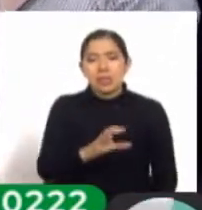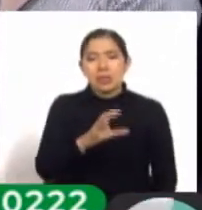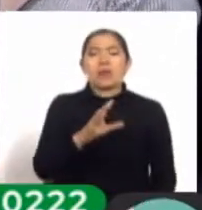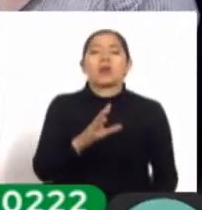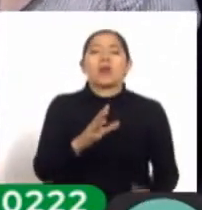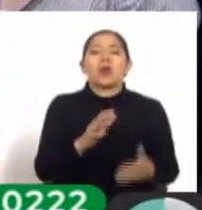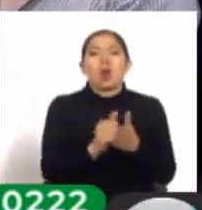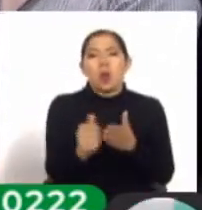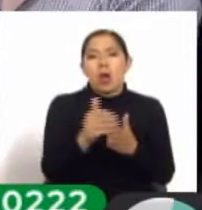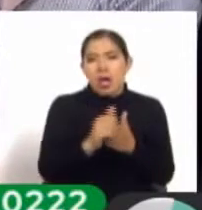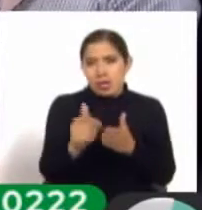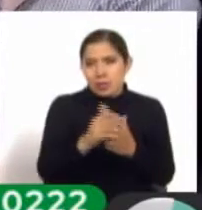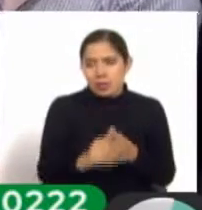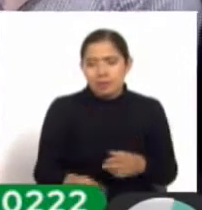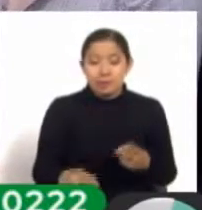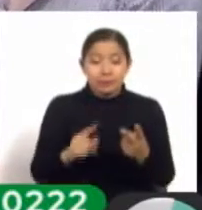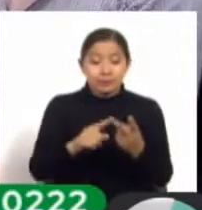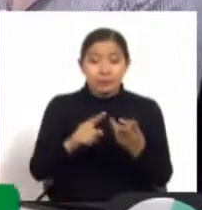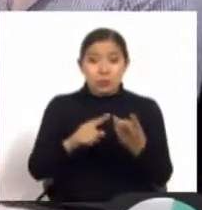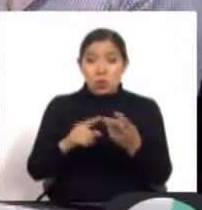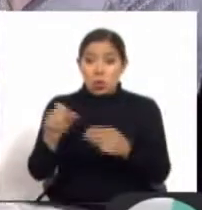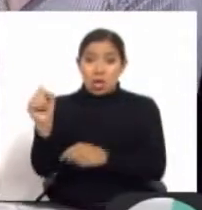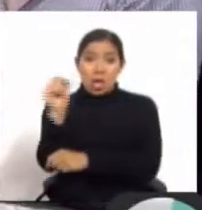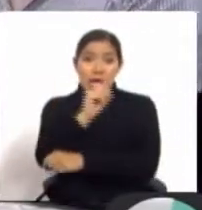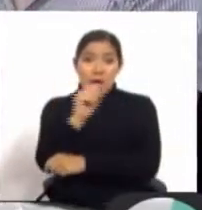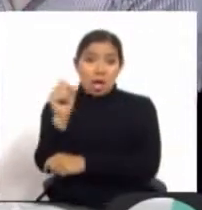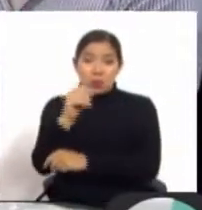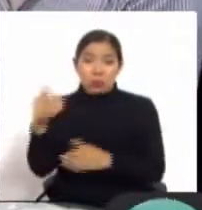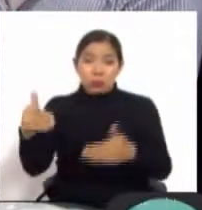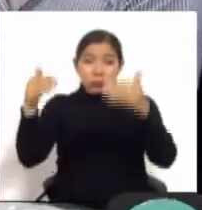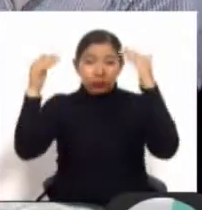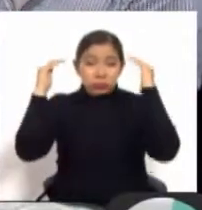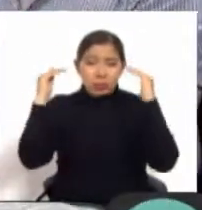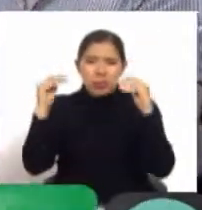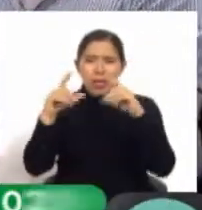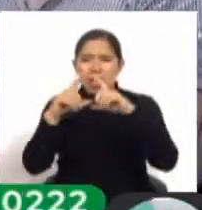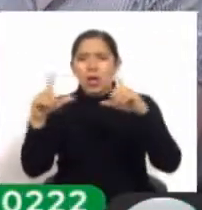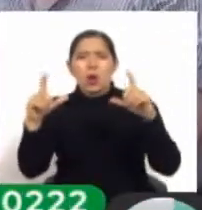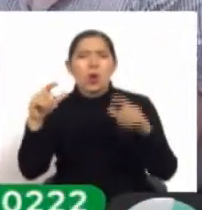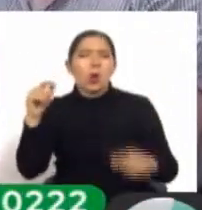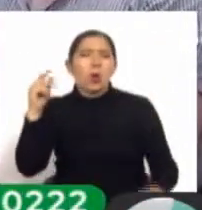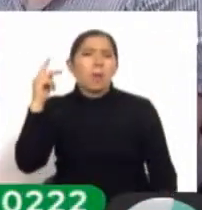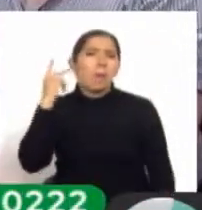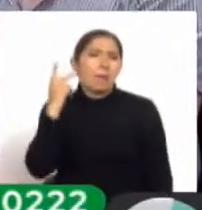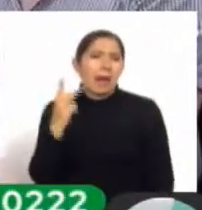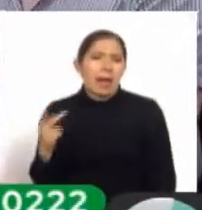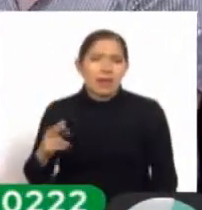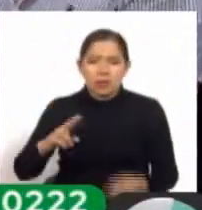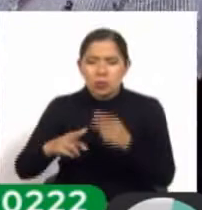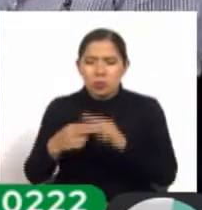Se ha secuestrado una vagoneta Toyota Land Cruiser Prado de color plata con placa